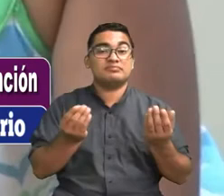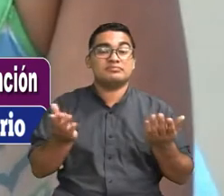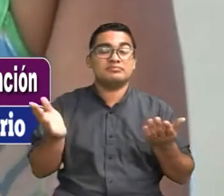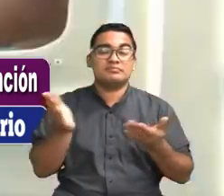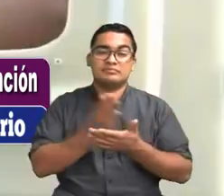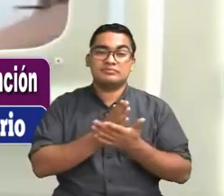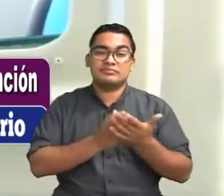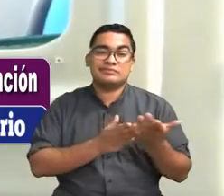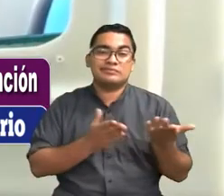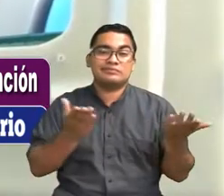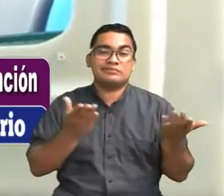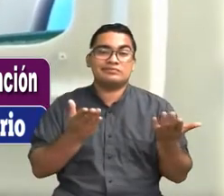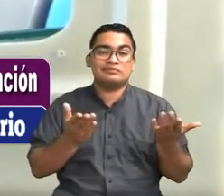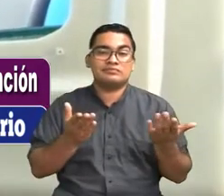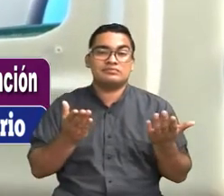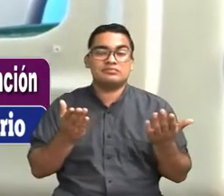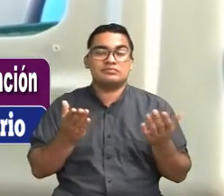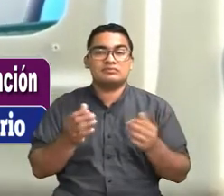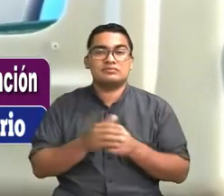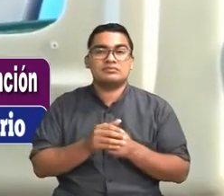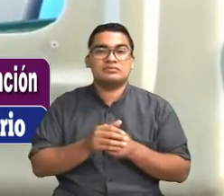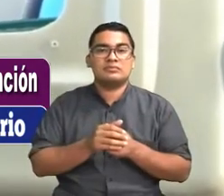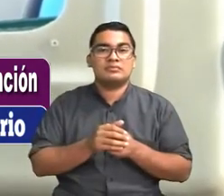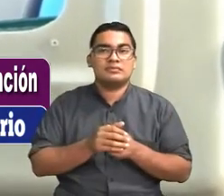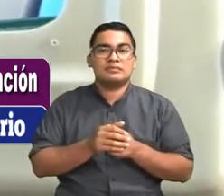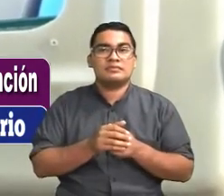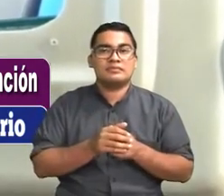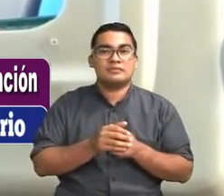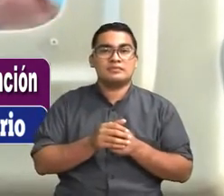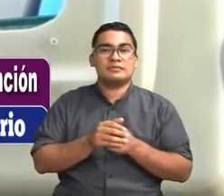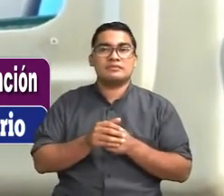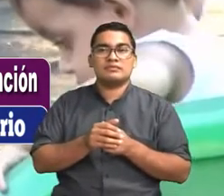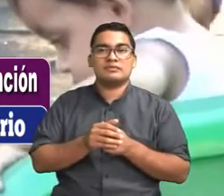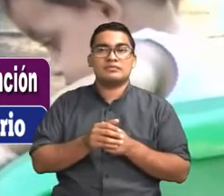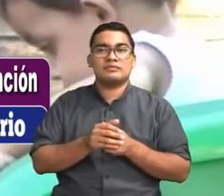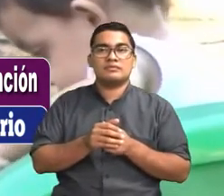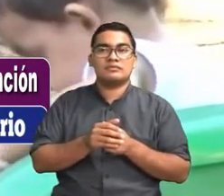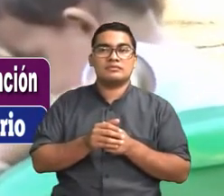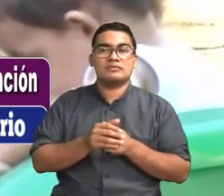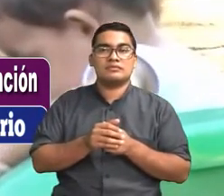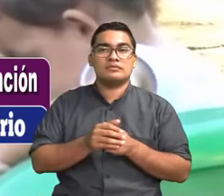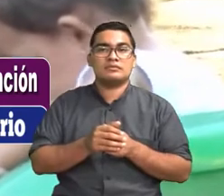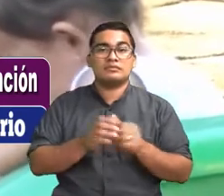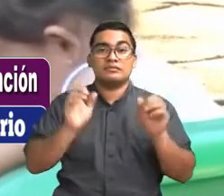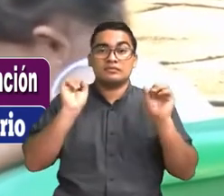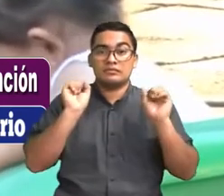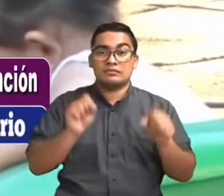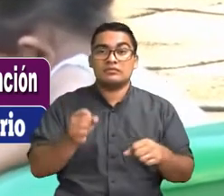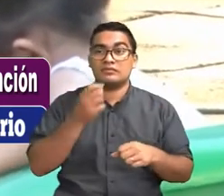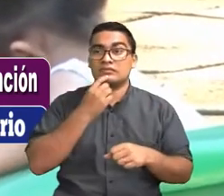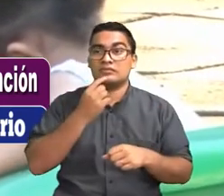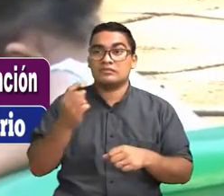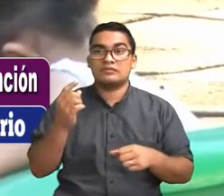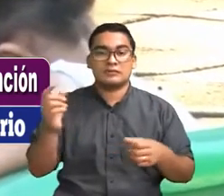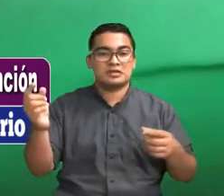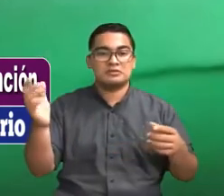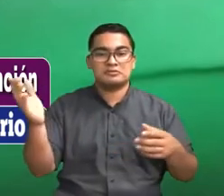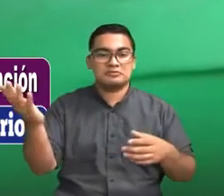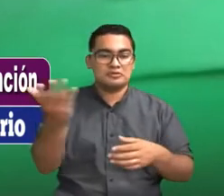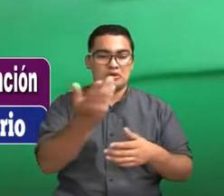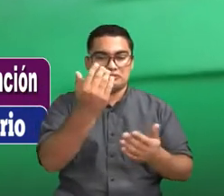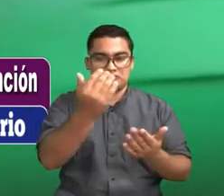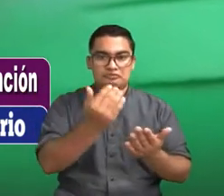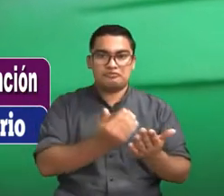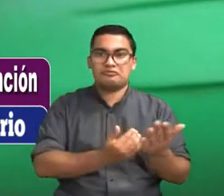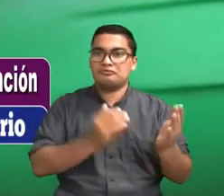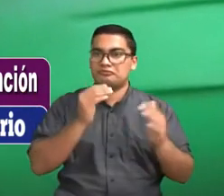maltrato físico, psicológico, y es posible que en todo este esfuerzo que se ha hecho